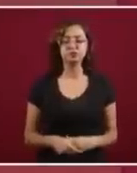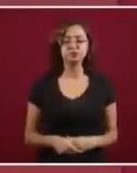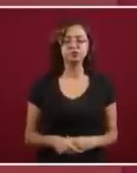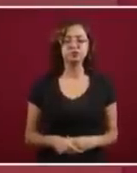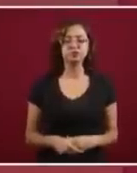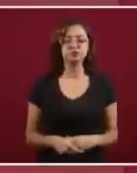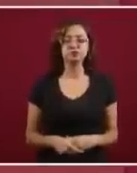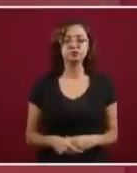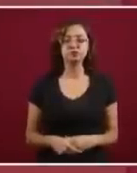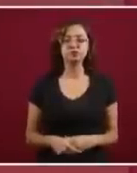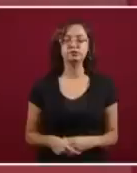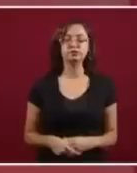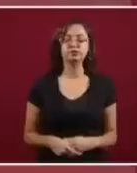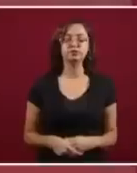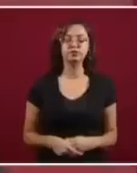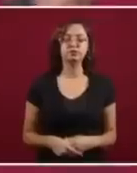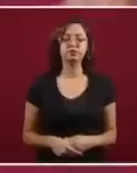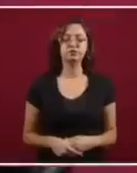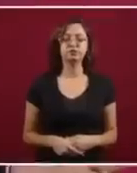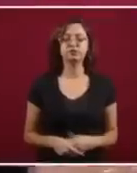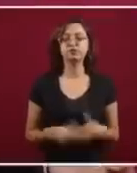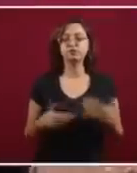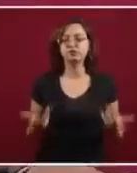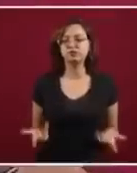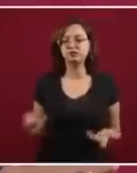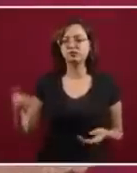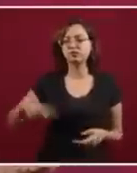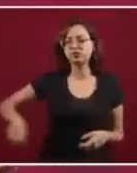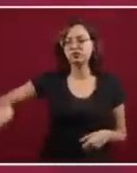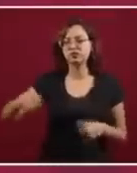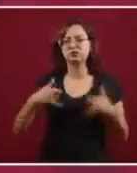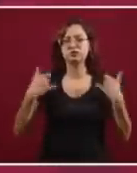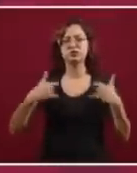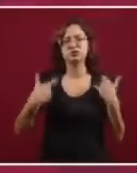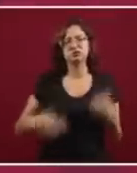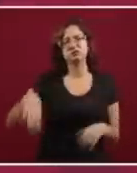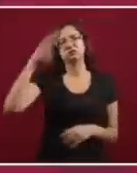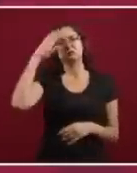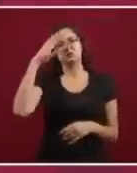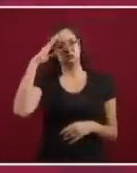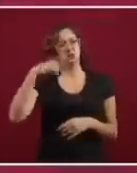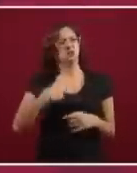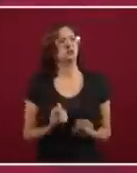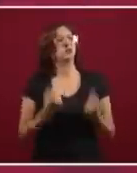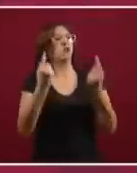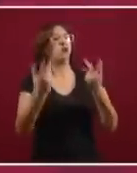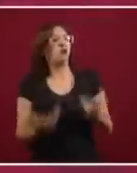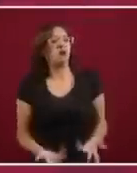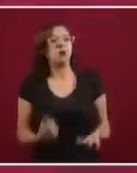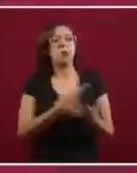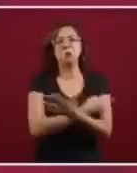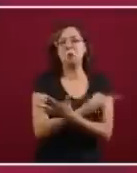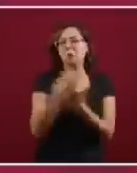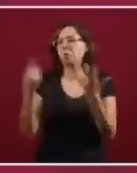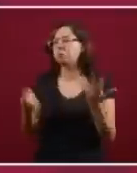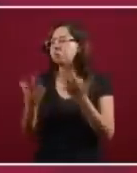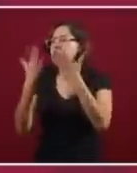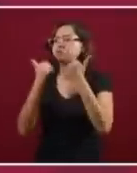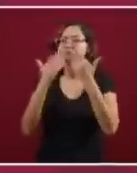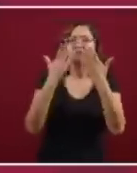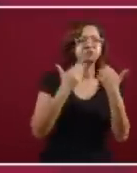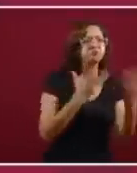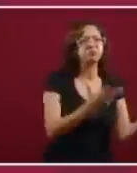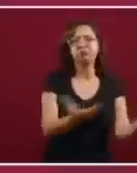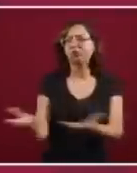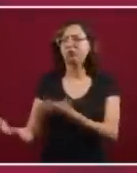eso para que no se diga y qué voy a hacer si no tengo opciones si no tengo alternativas